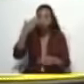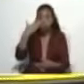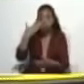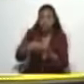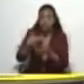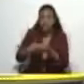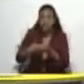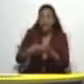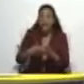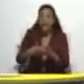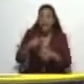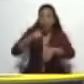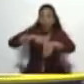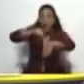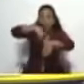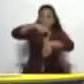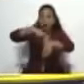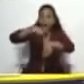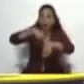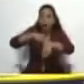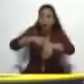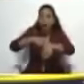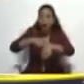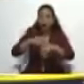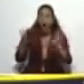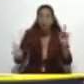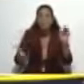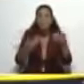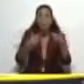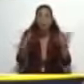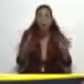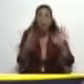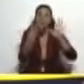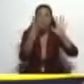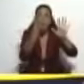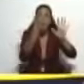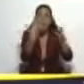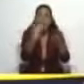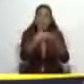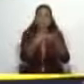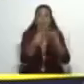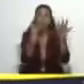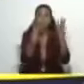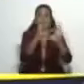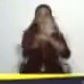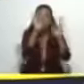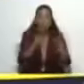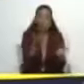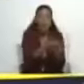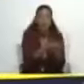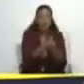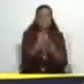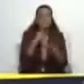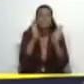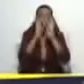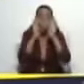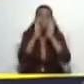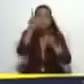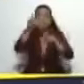En el pasar de estas horas han aparecido nuevas pruebas, nuevos